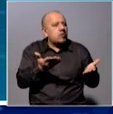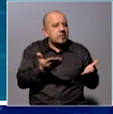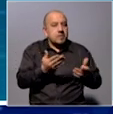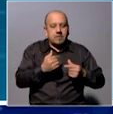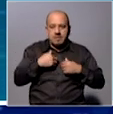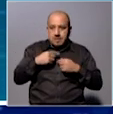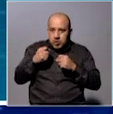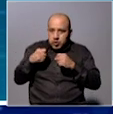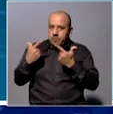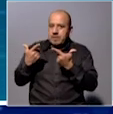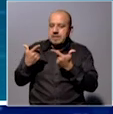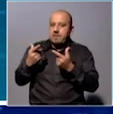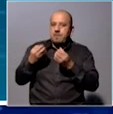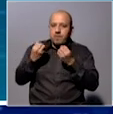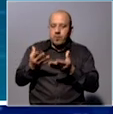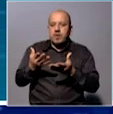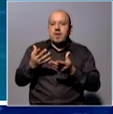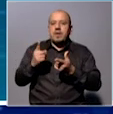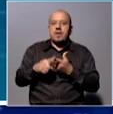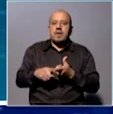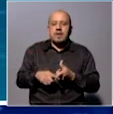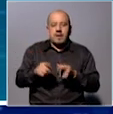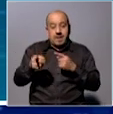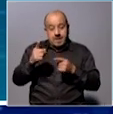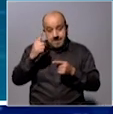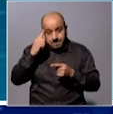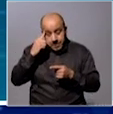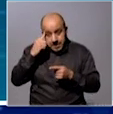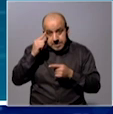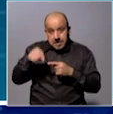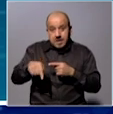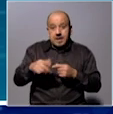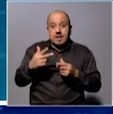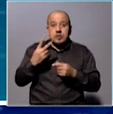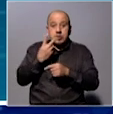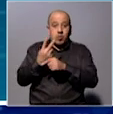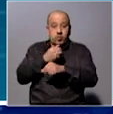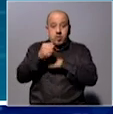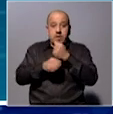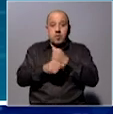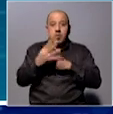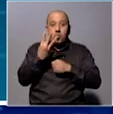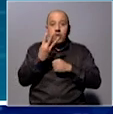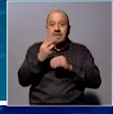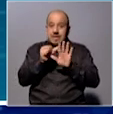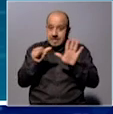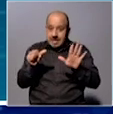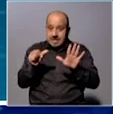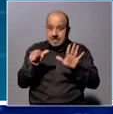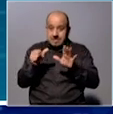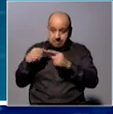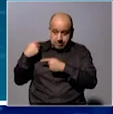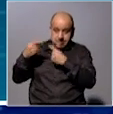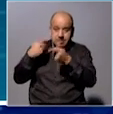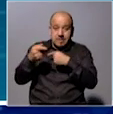Mire, sorpresivamente, después de... Piense que con esta segunda temporada son 46 capítulos que venimos haciendo